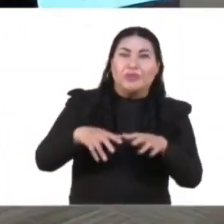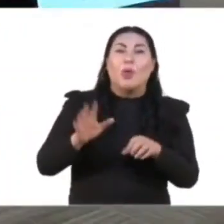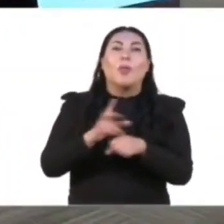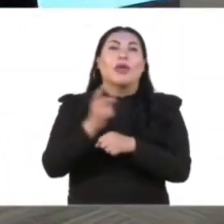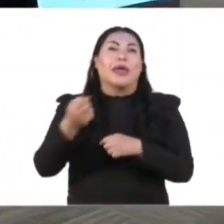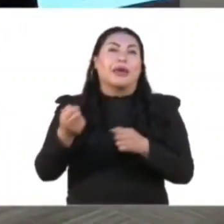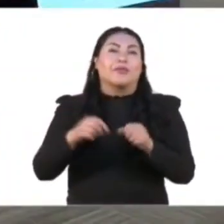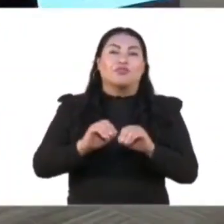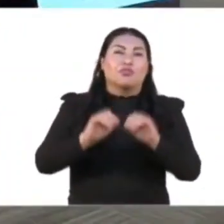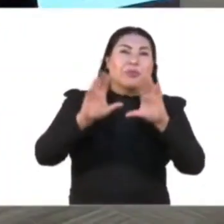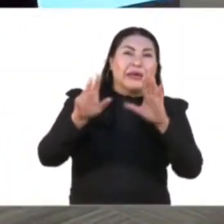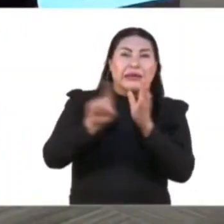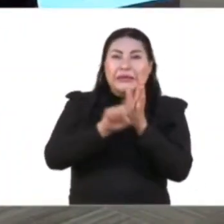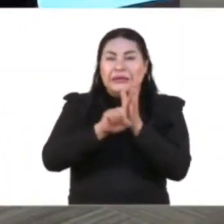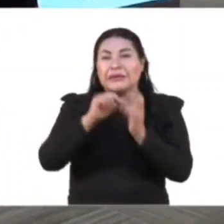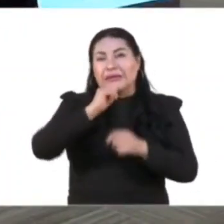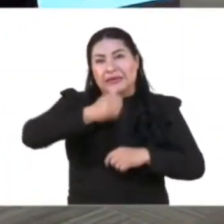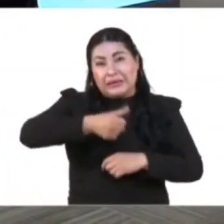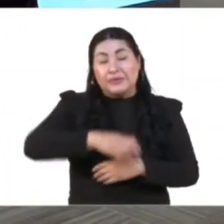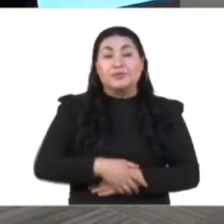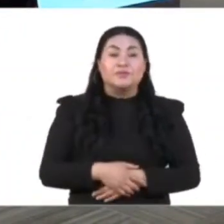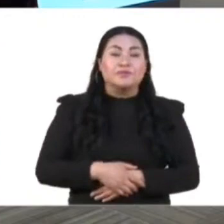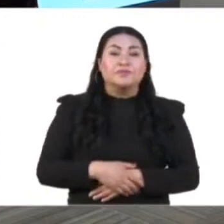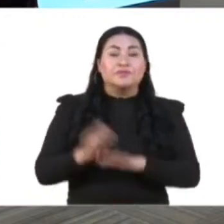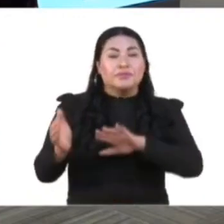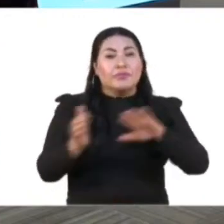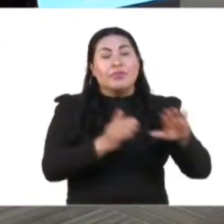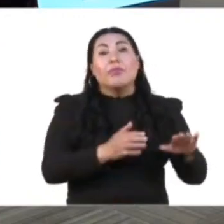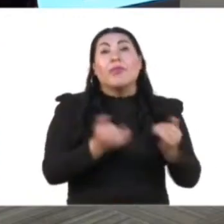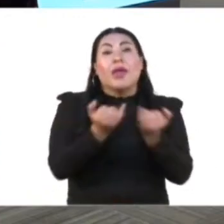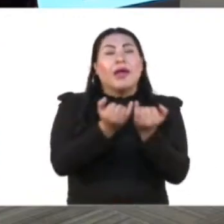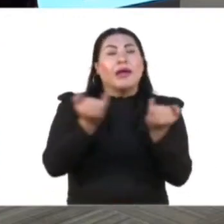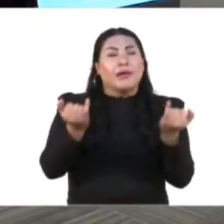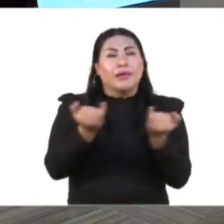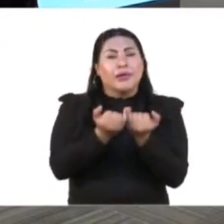¿no? Sí, buenas tardes. Siguiendo con el tema, preguntarles